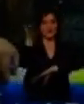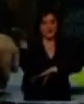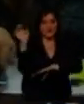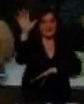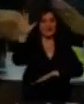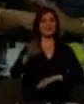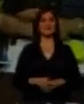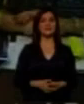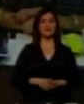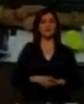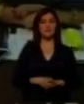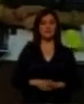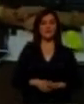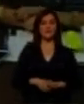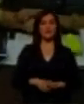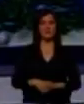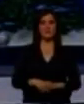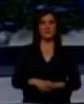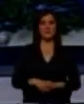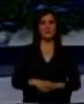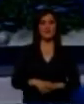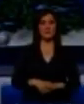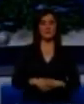María Heredia, 24 horas. Y así lo estamos haciendo.